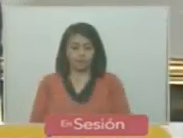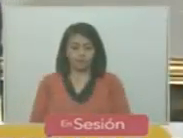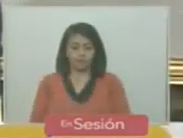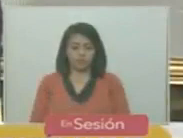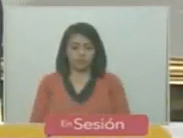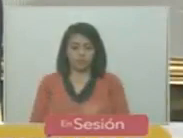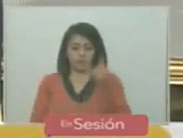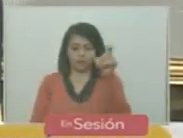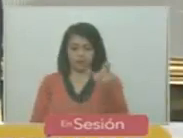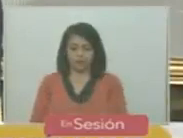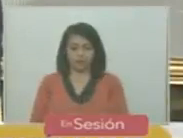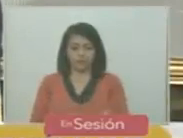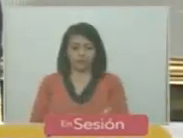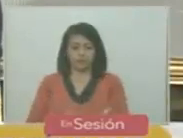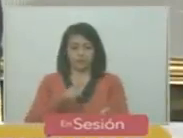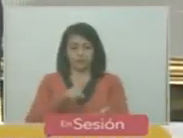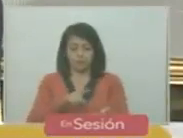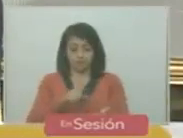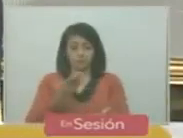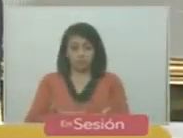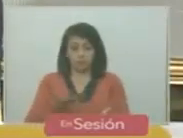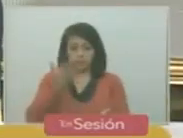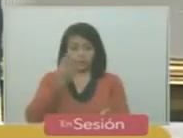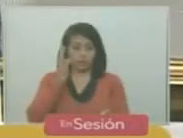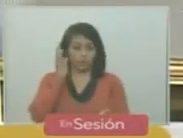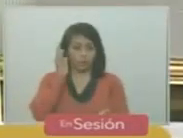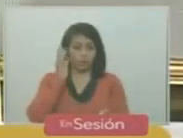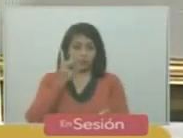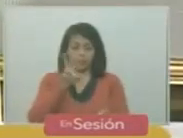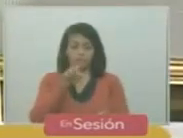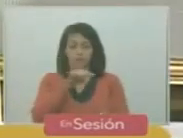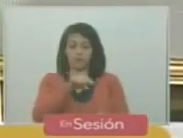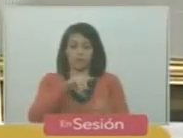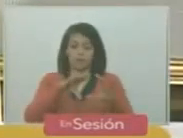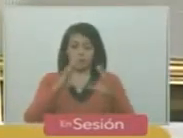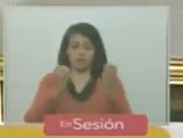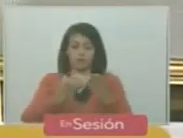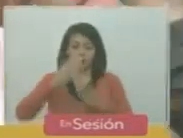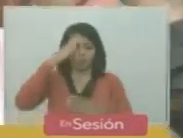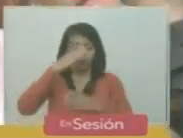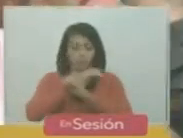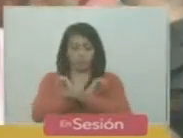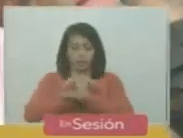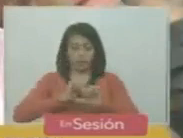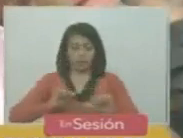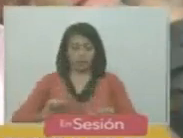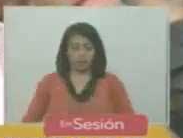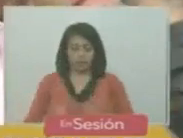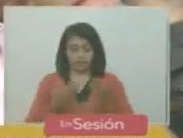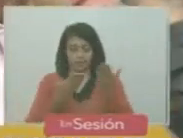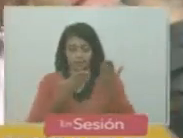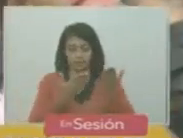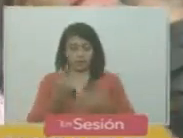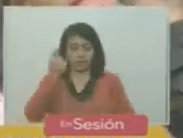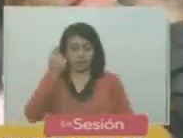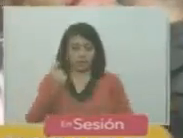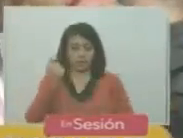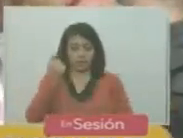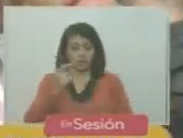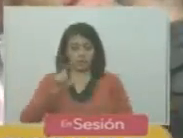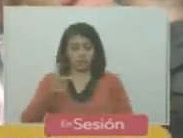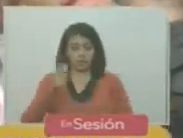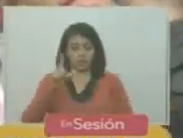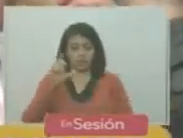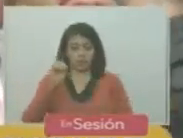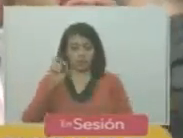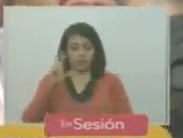una expresión de la reivindicación de la mujer venezolana en el mundo militar, como es el caso de nuestra diputada Gloria